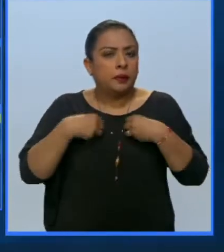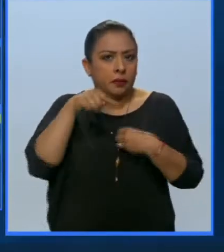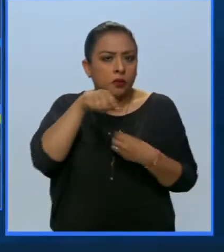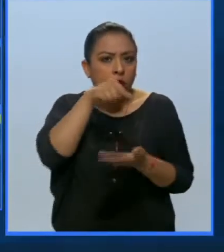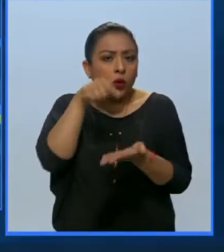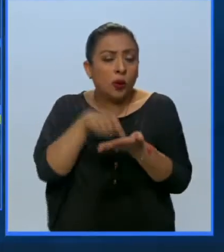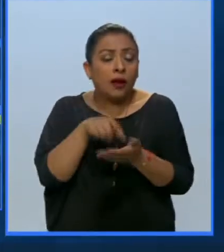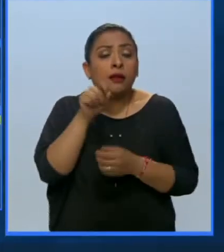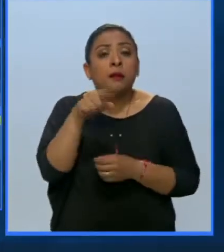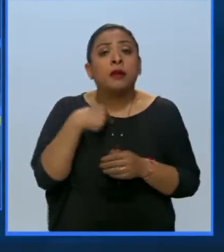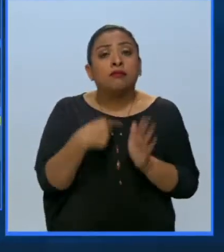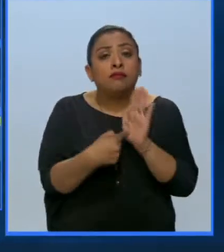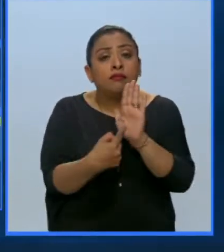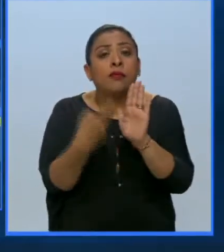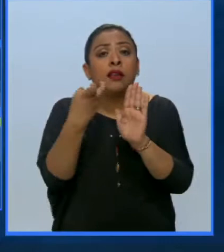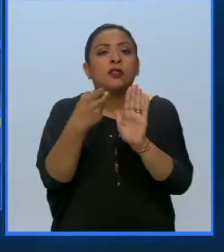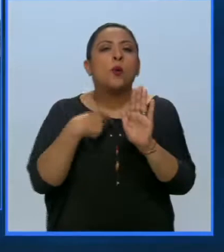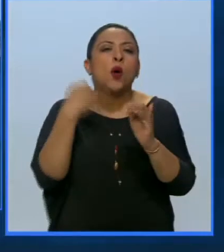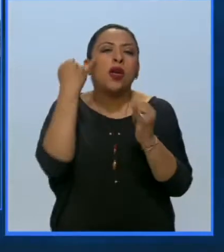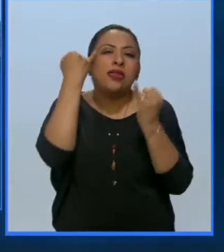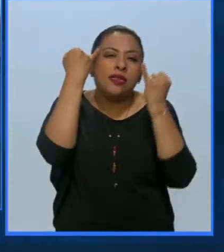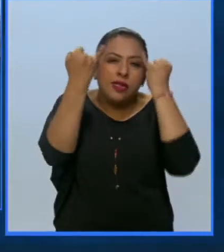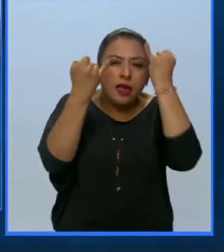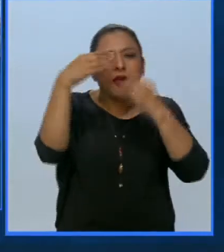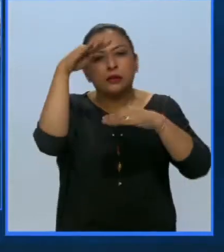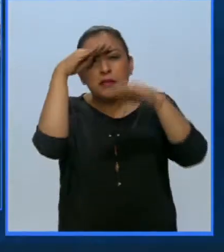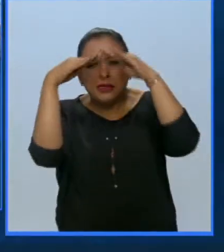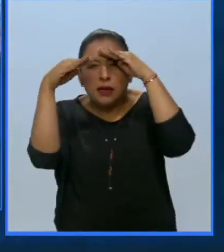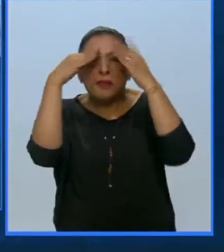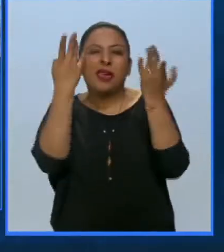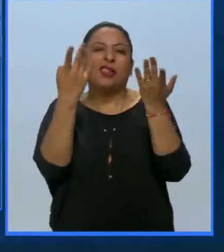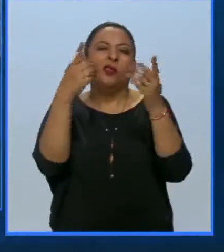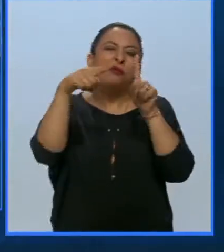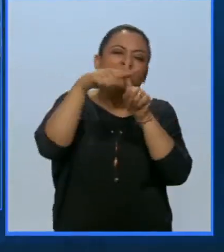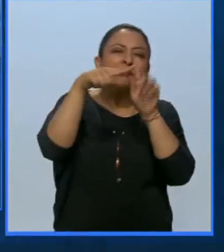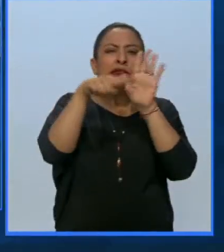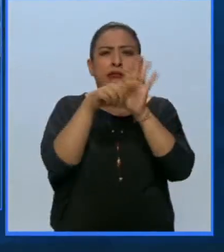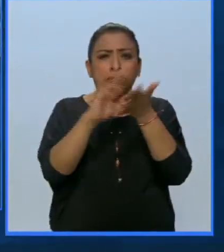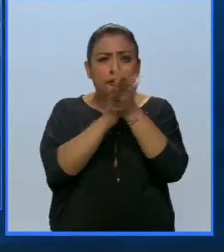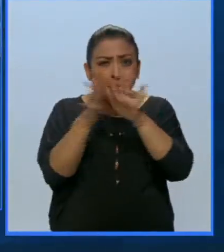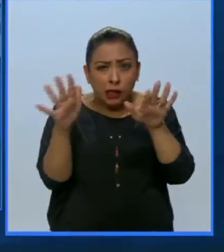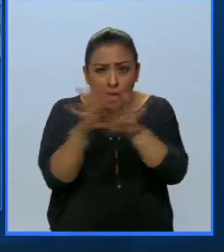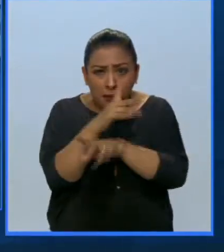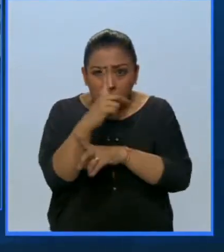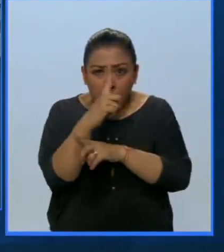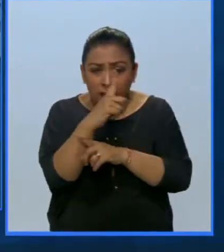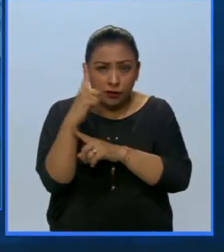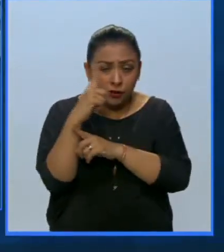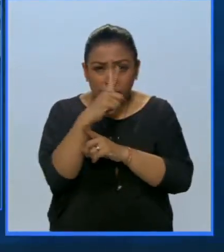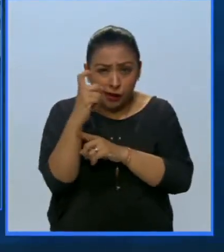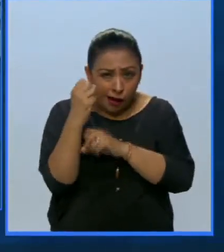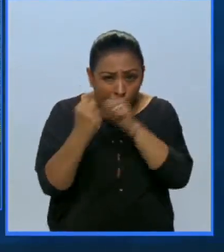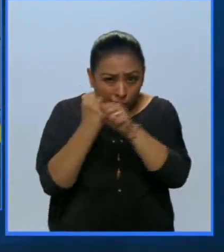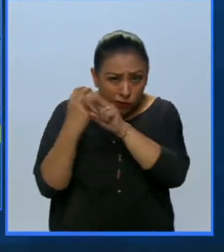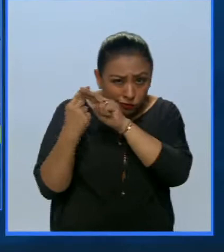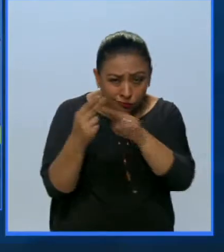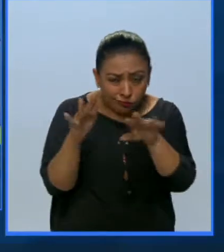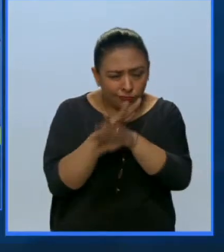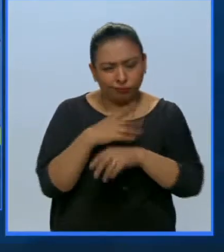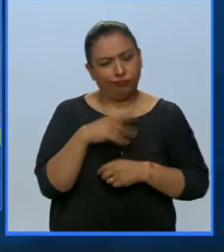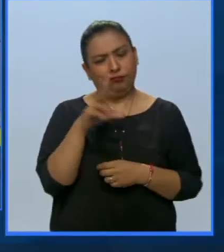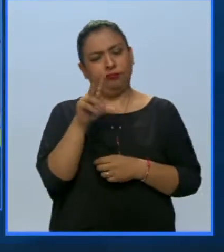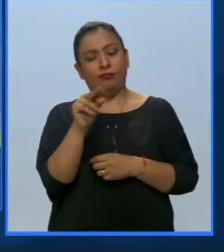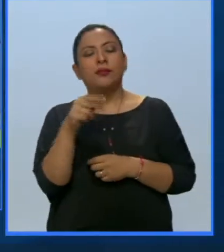alguna manera refleja que la idiosincrasia, los tabús, no han cambiado demasiado en 100 años. Sí, pues claro, creo que es